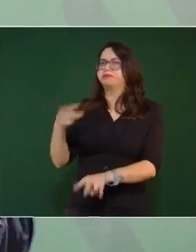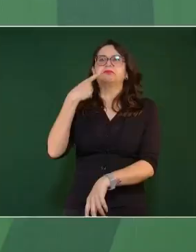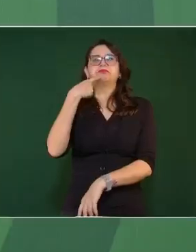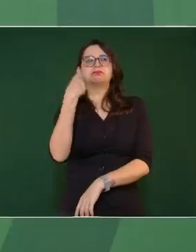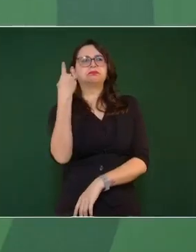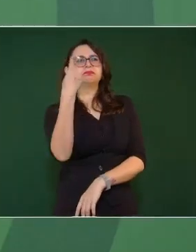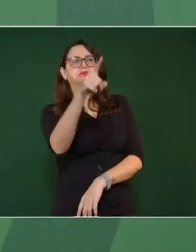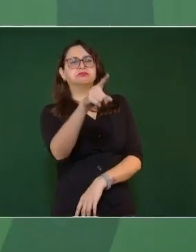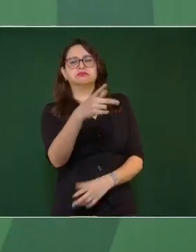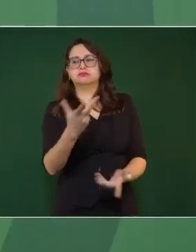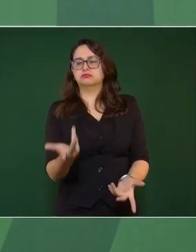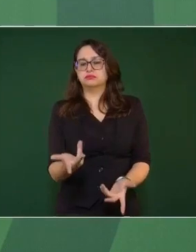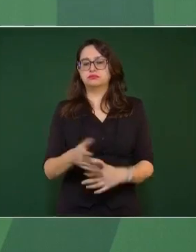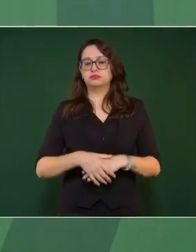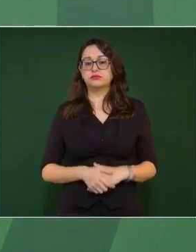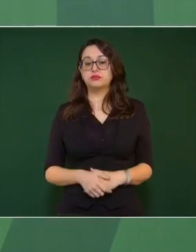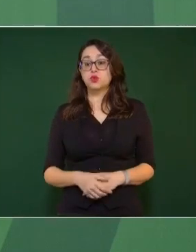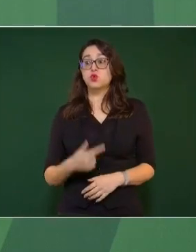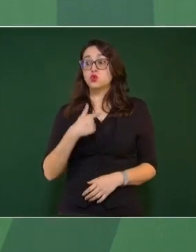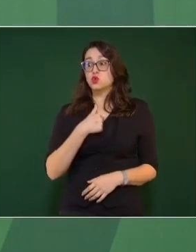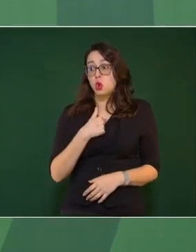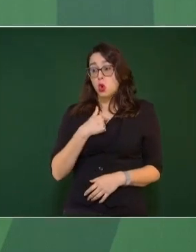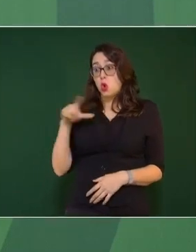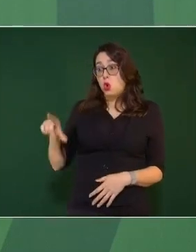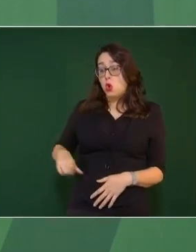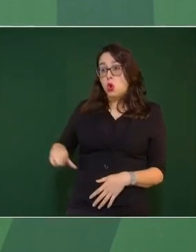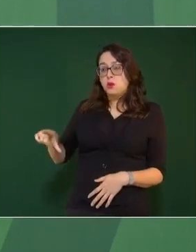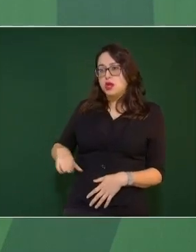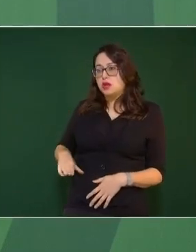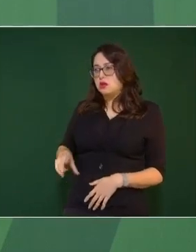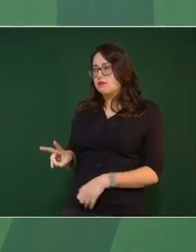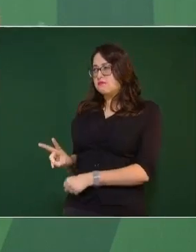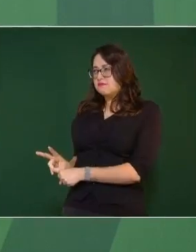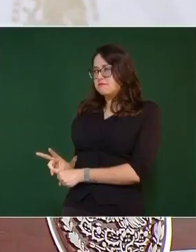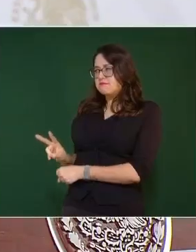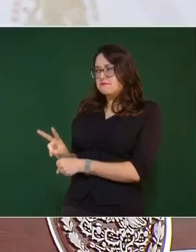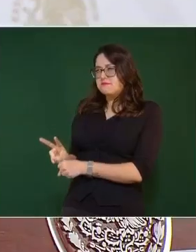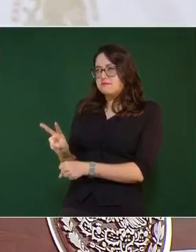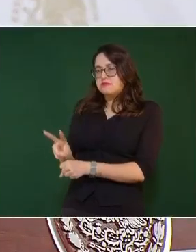hacemos, porque imagínense,